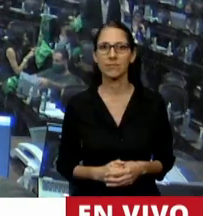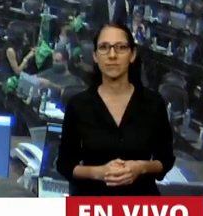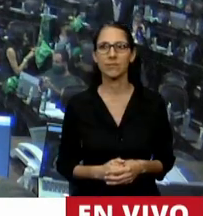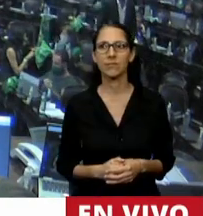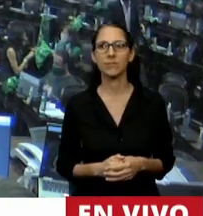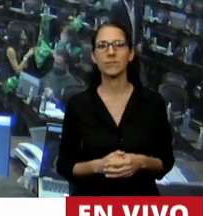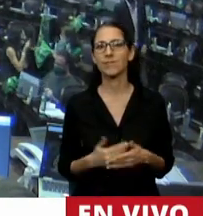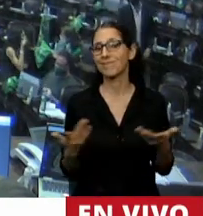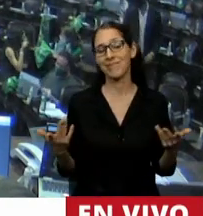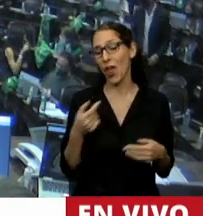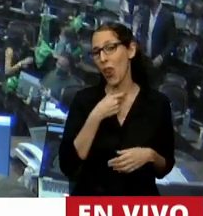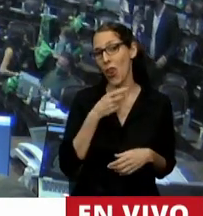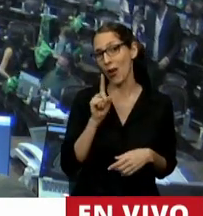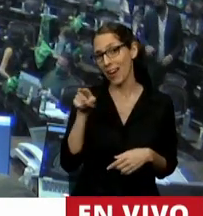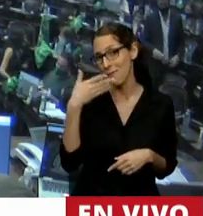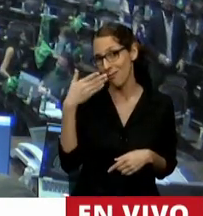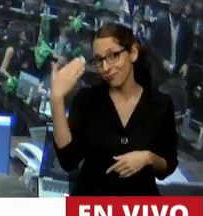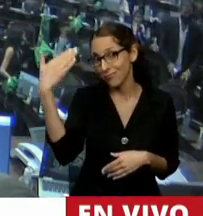Es que no le queremos dar la palabra, diputado.